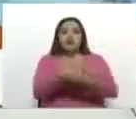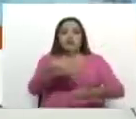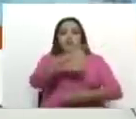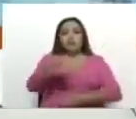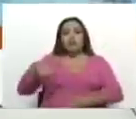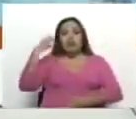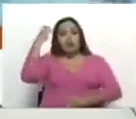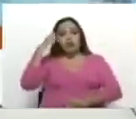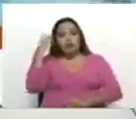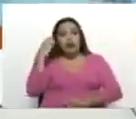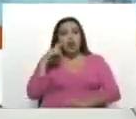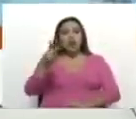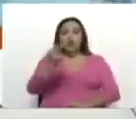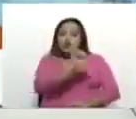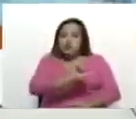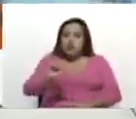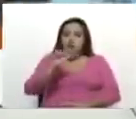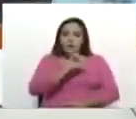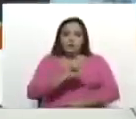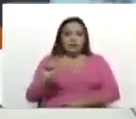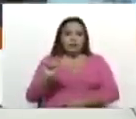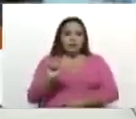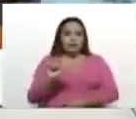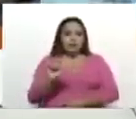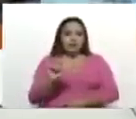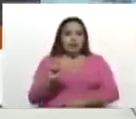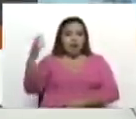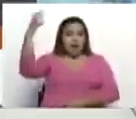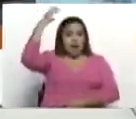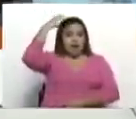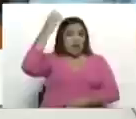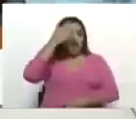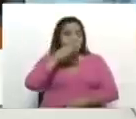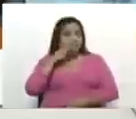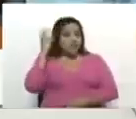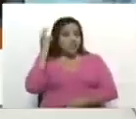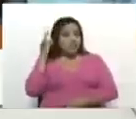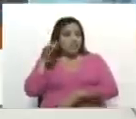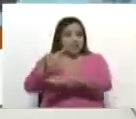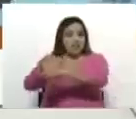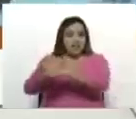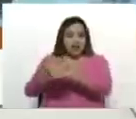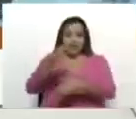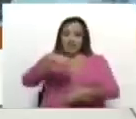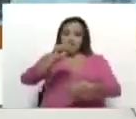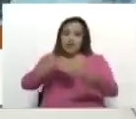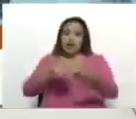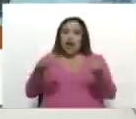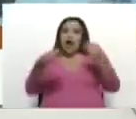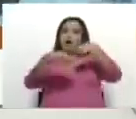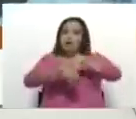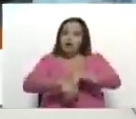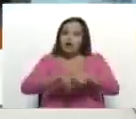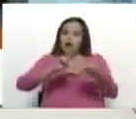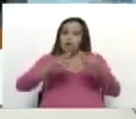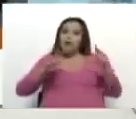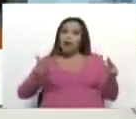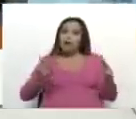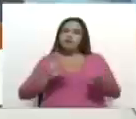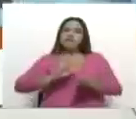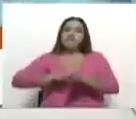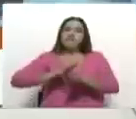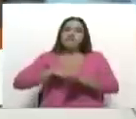semanas Pues bien Los reyes de Francia e Inglaterra firmaron un armisticio en razón